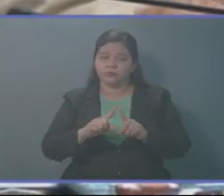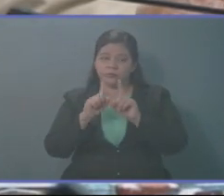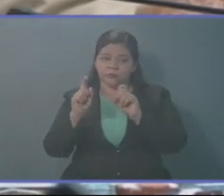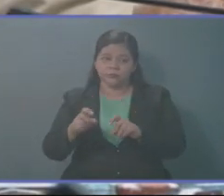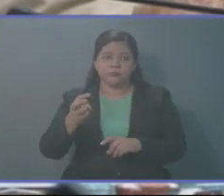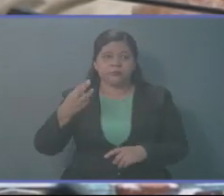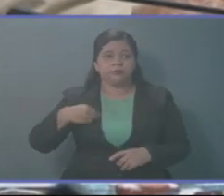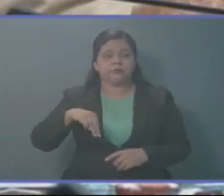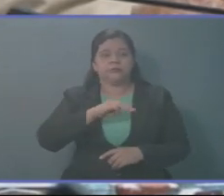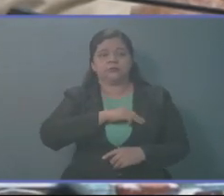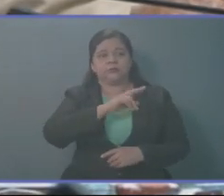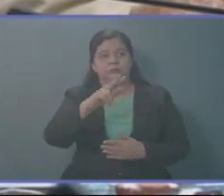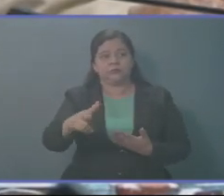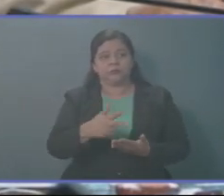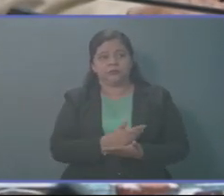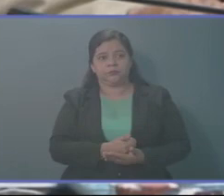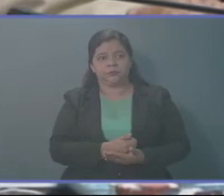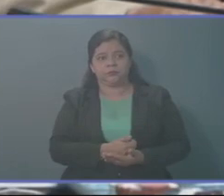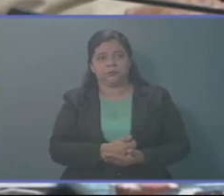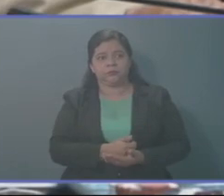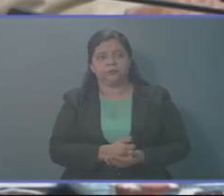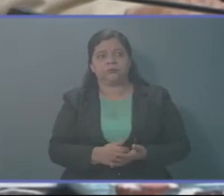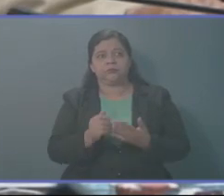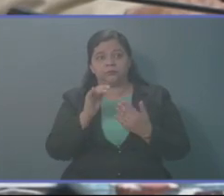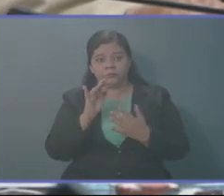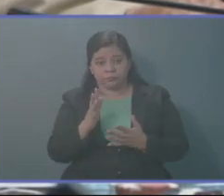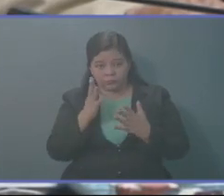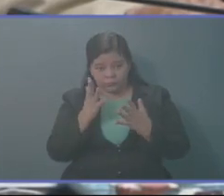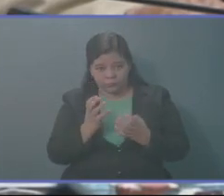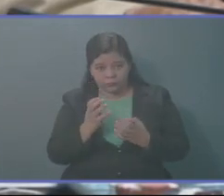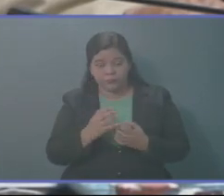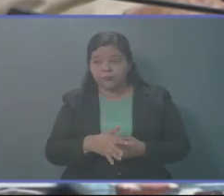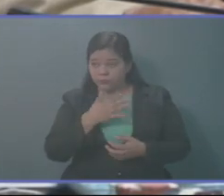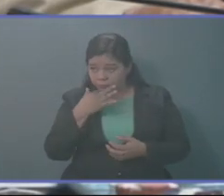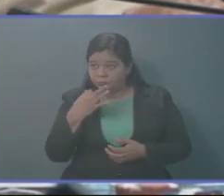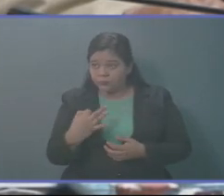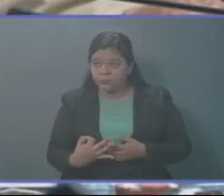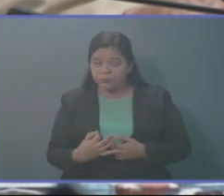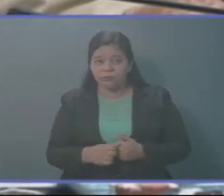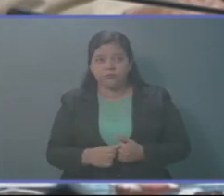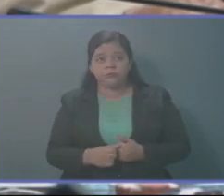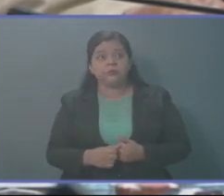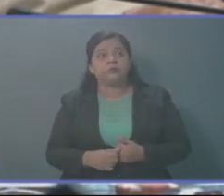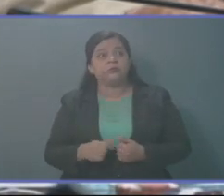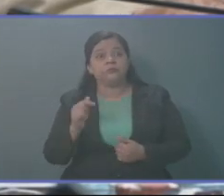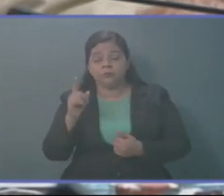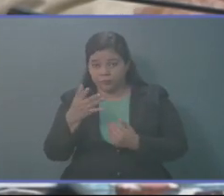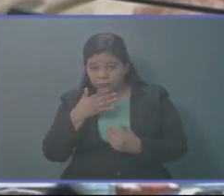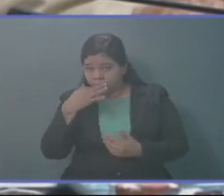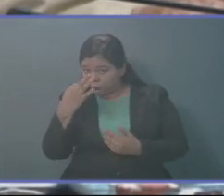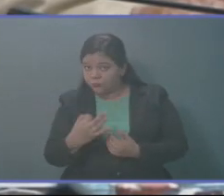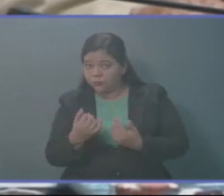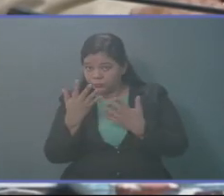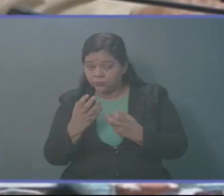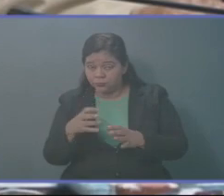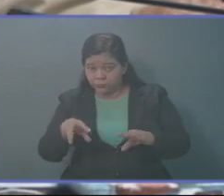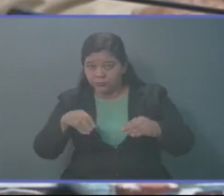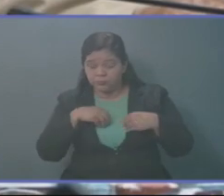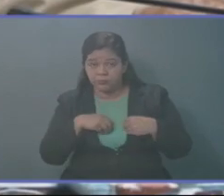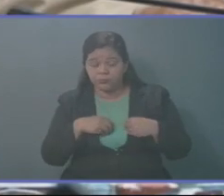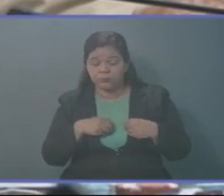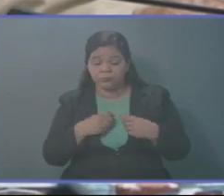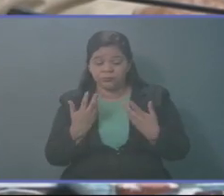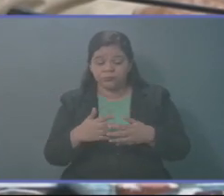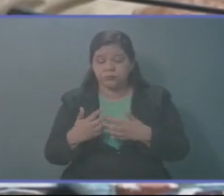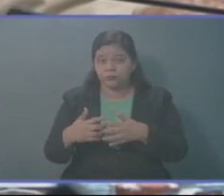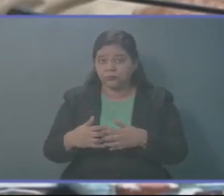de Hacienda si esa es la intención que realmente tiene, porque si de verdad vamos a afectar a empresas